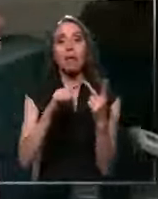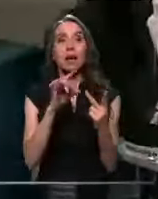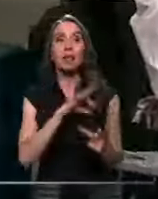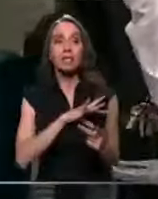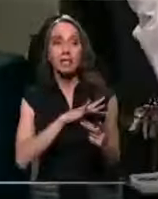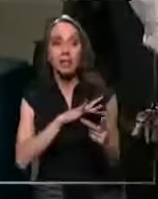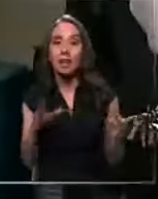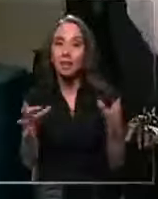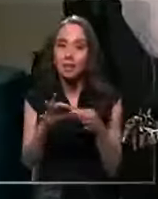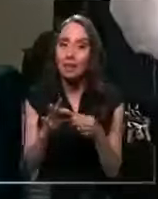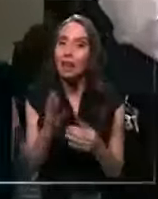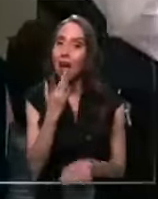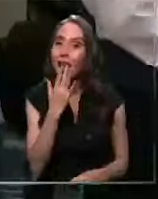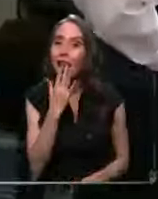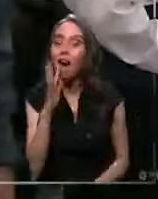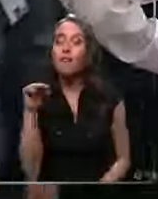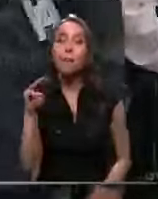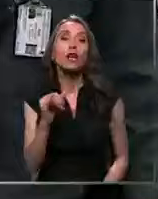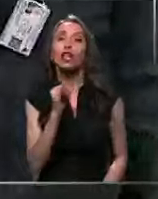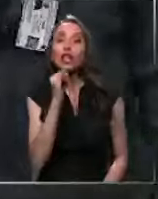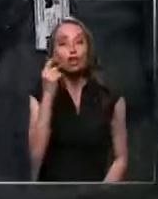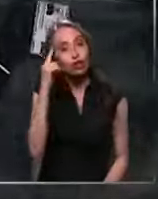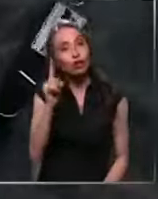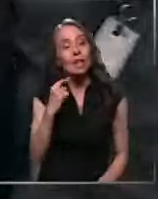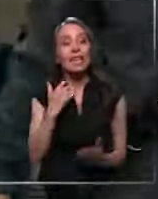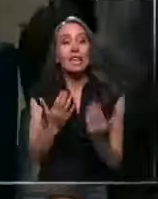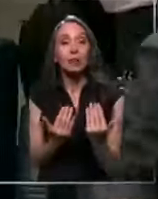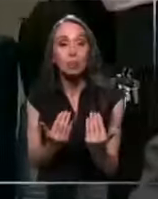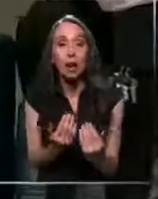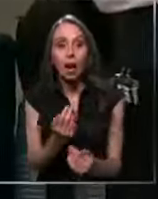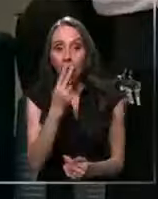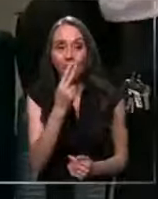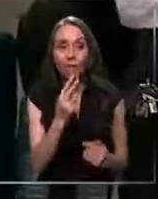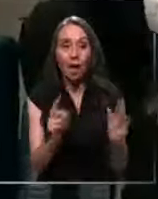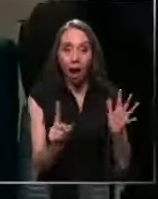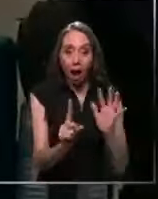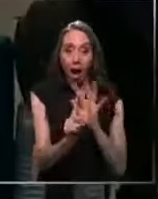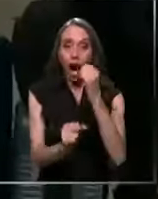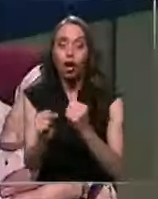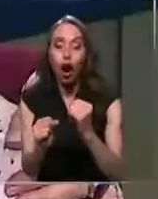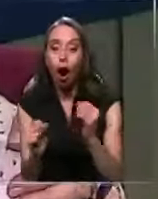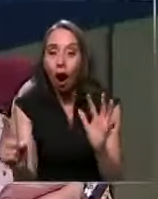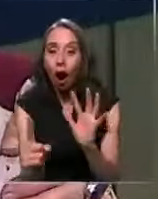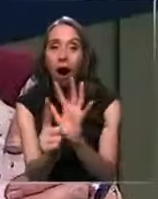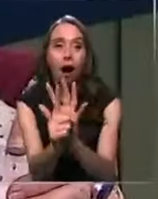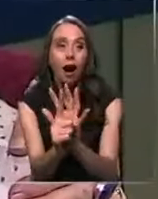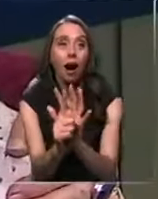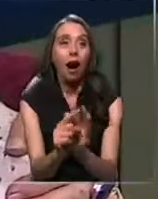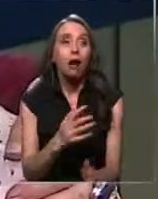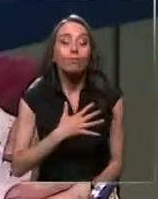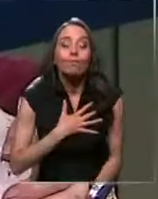chilena. No sabía qué esperar y cuando vi que corrían a buscarlo fue como...